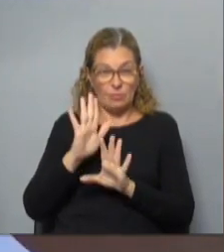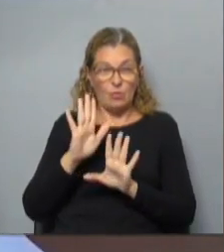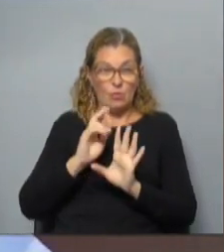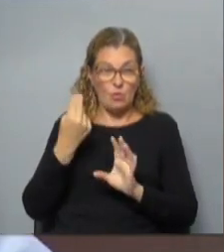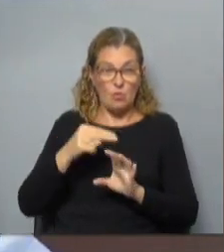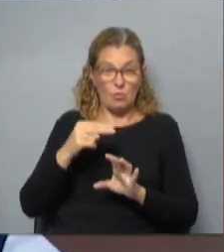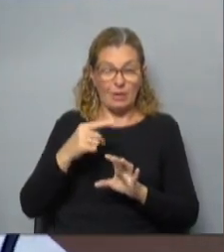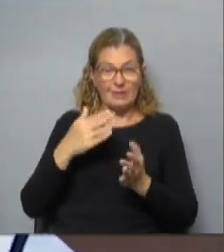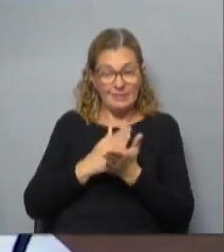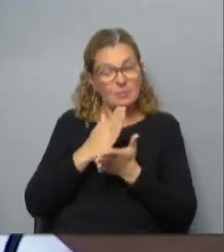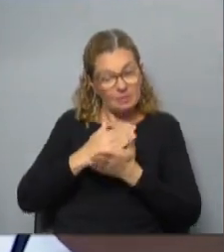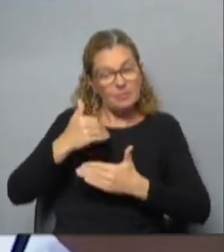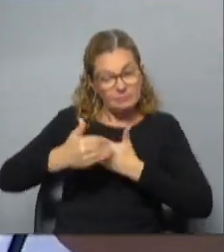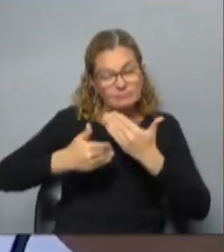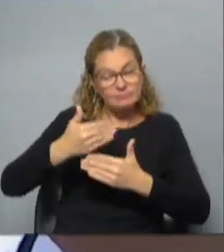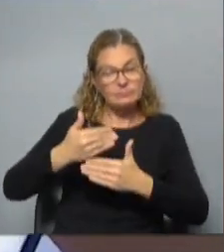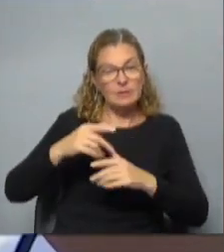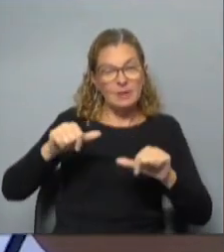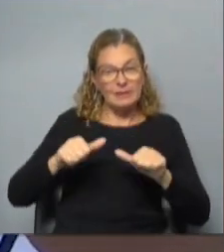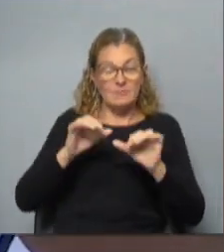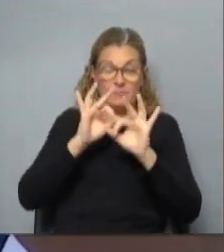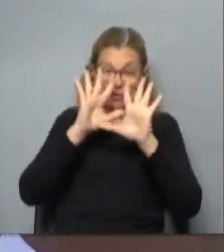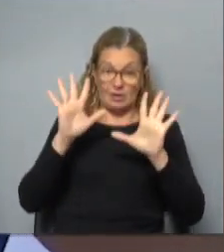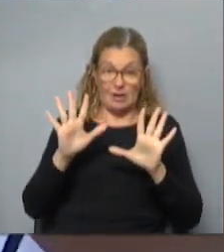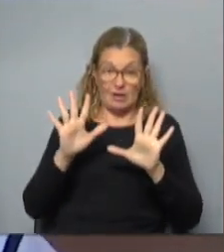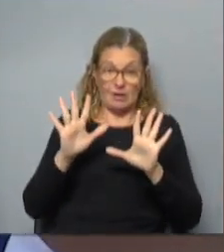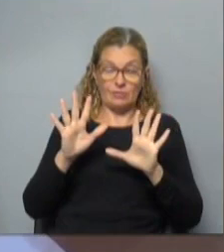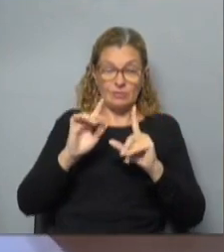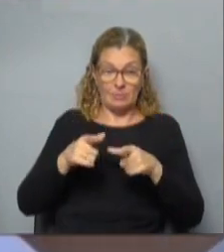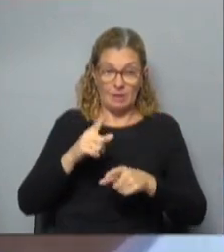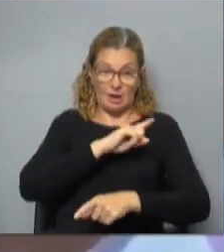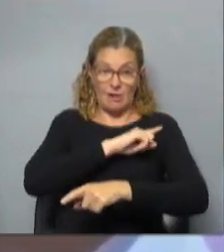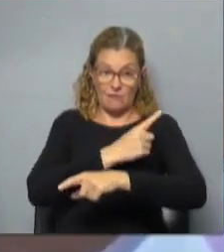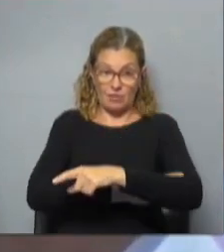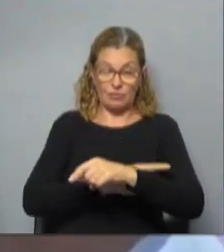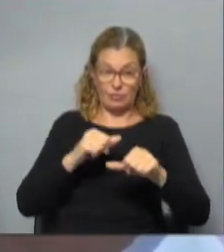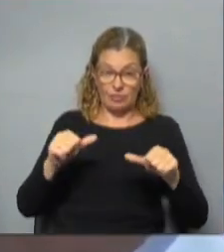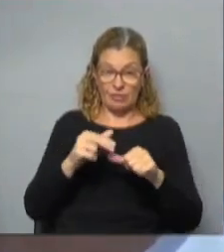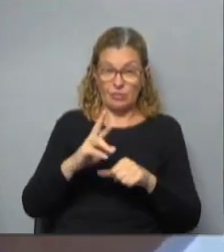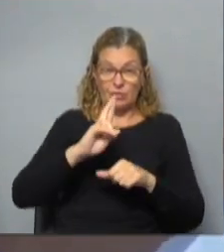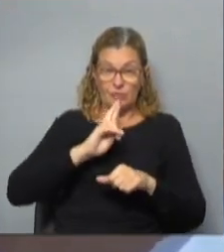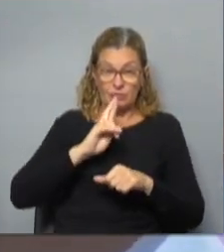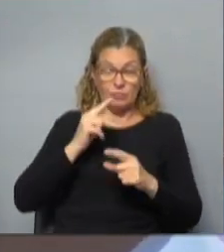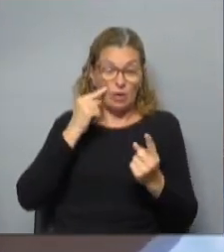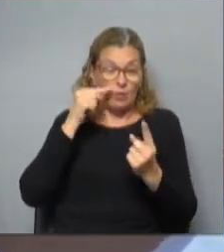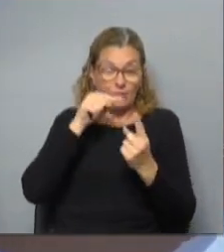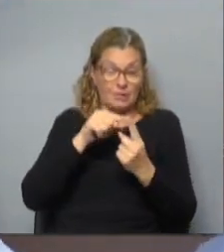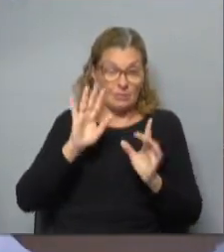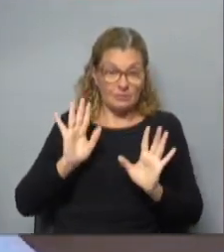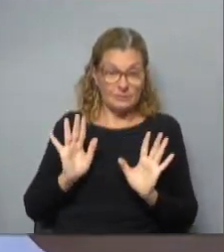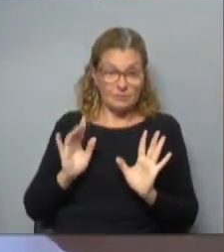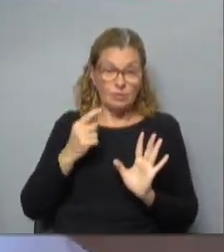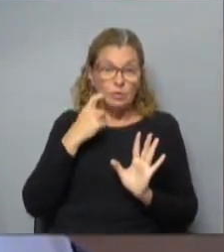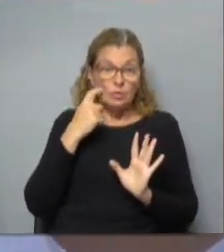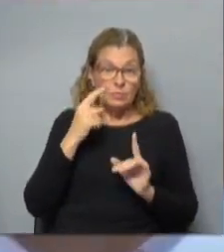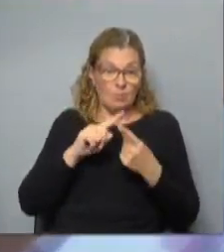siempre tiene más para hacer ahora es claro es claro que el esfuerzo se hizo y que los resultados objetivos sea en los